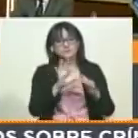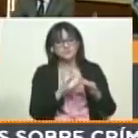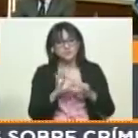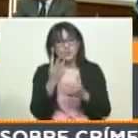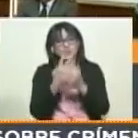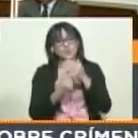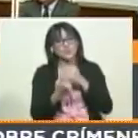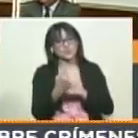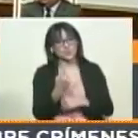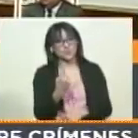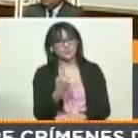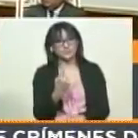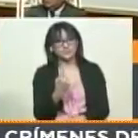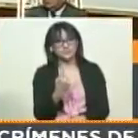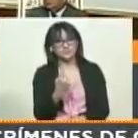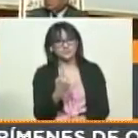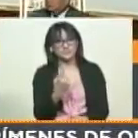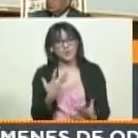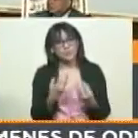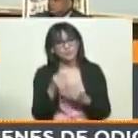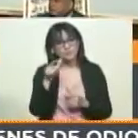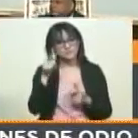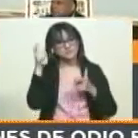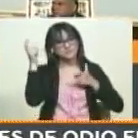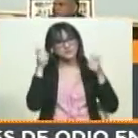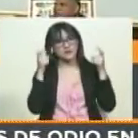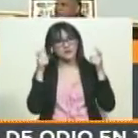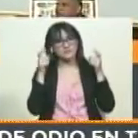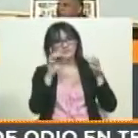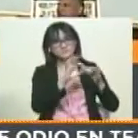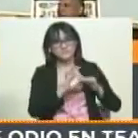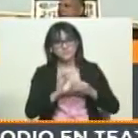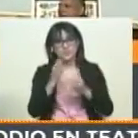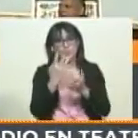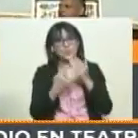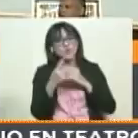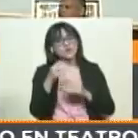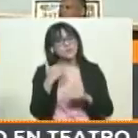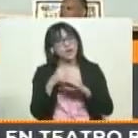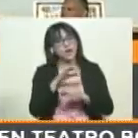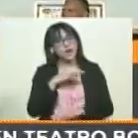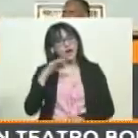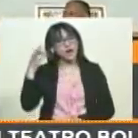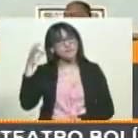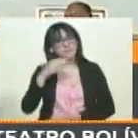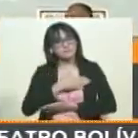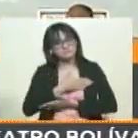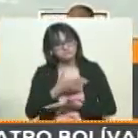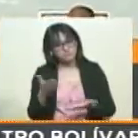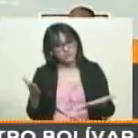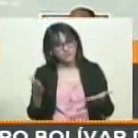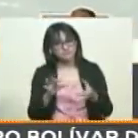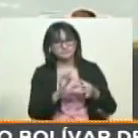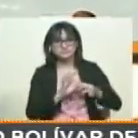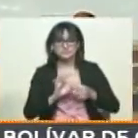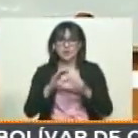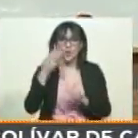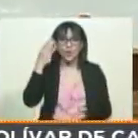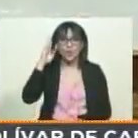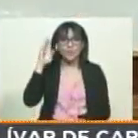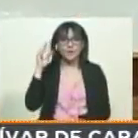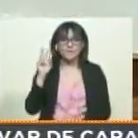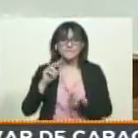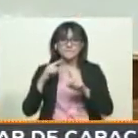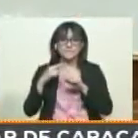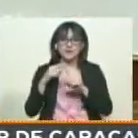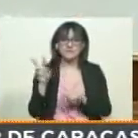ser. Y ahí con el comandante Hugo Chávez se unieron una sola alma y estrecharon los lazos Cuba-Venezuela,